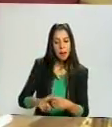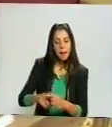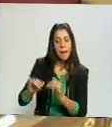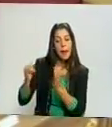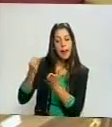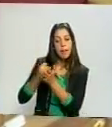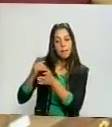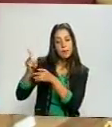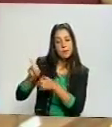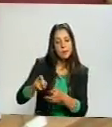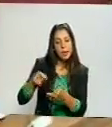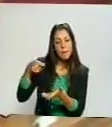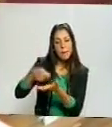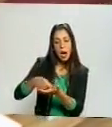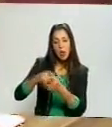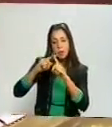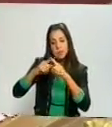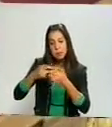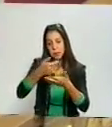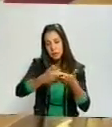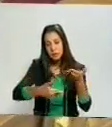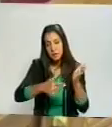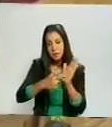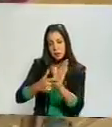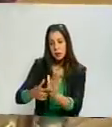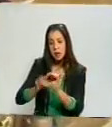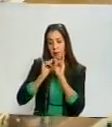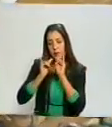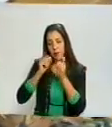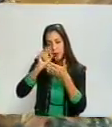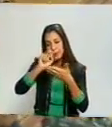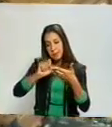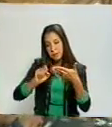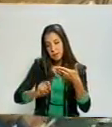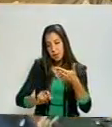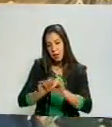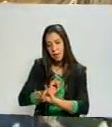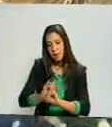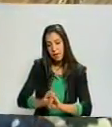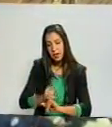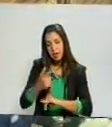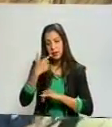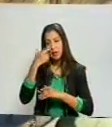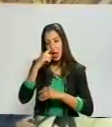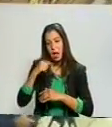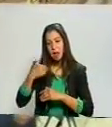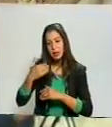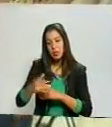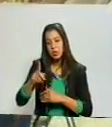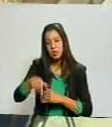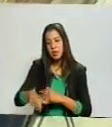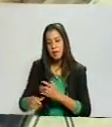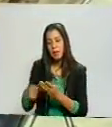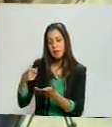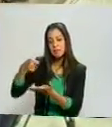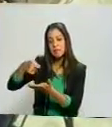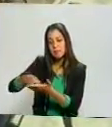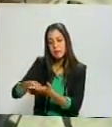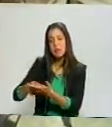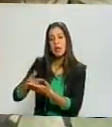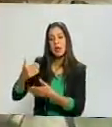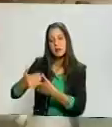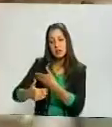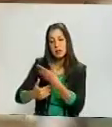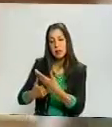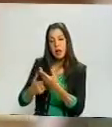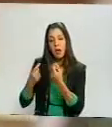hubiera correspondido pagar en cada ejercicio fiscal finalizado, así como de las inversiones a efectuar y monto